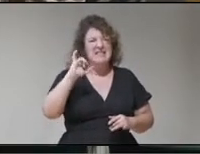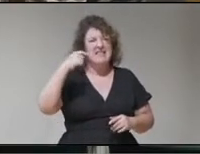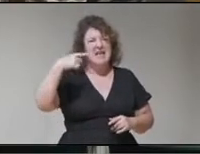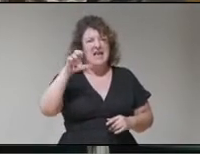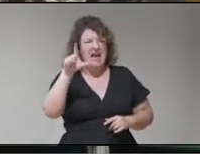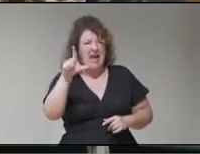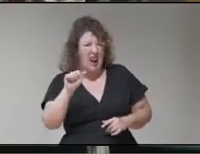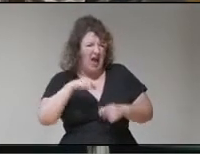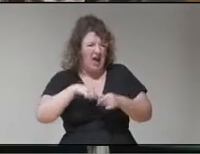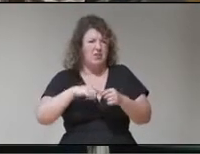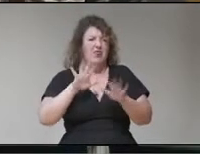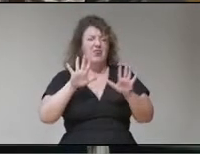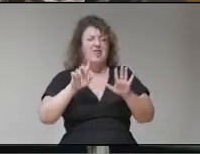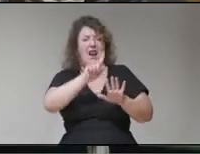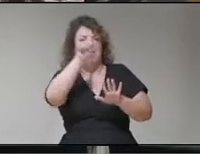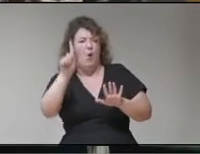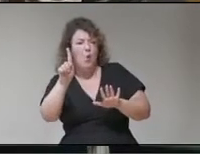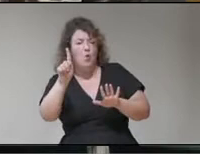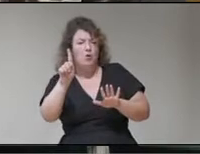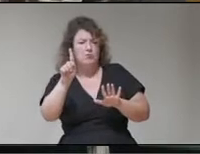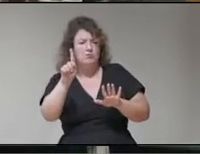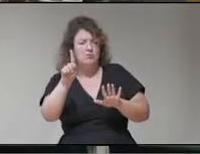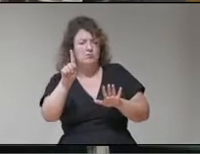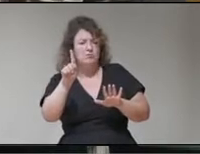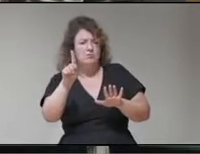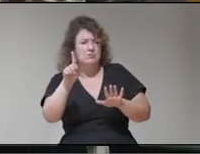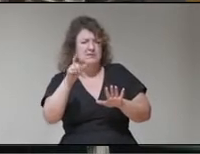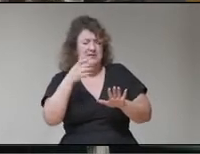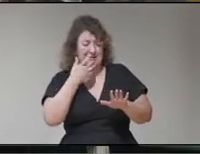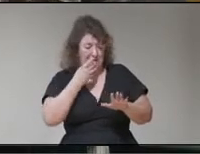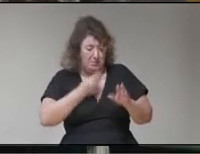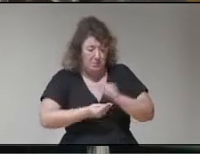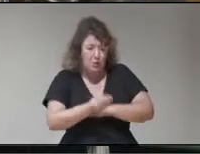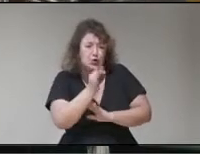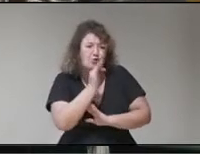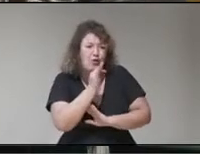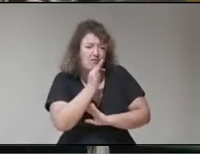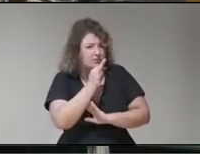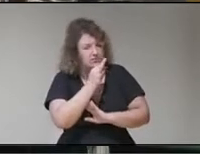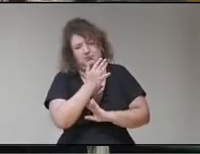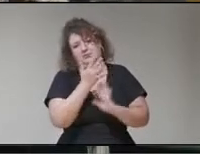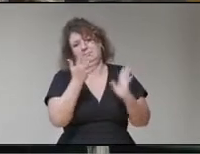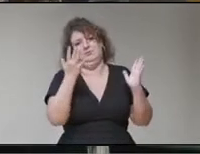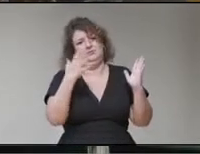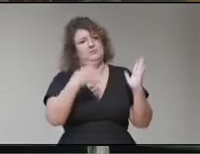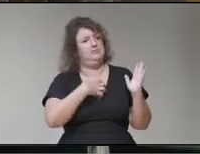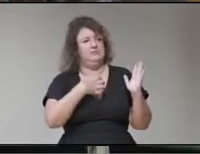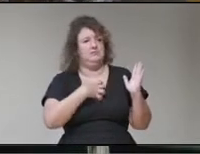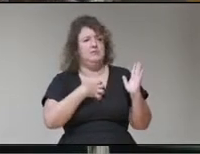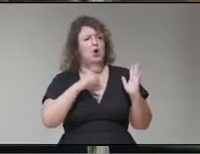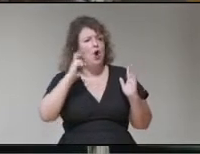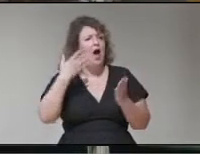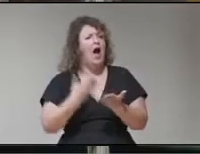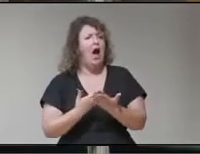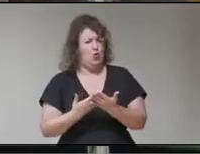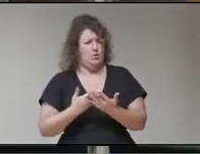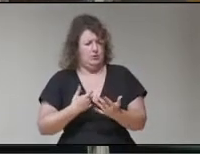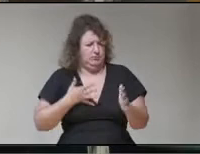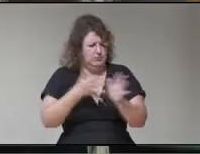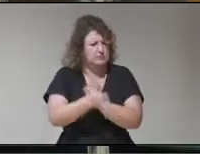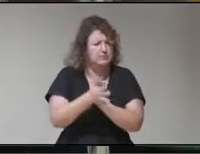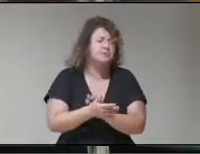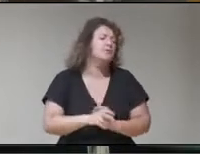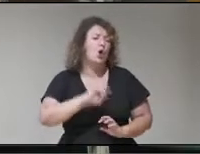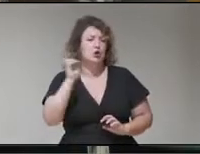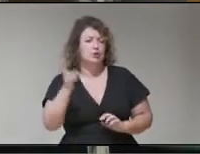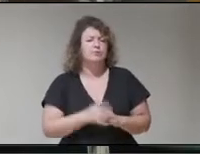ya a concentración de 10 elevado a 1 silbando? Vamos. Otro argumento os voy a emplear, que